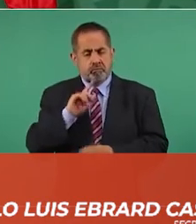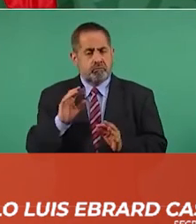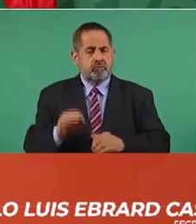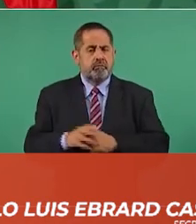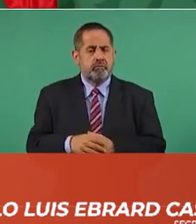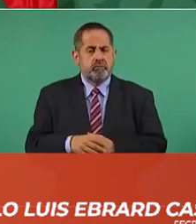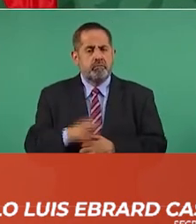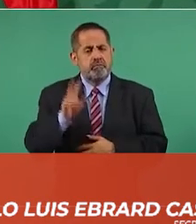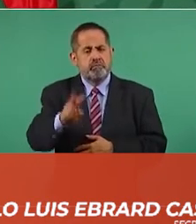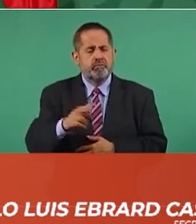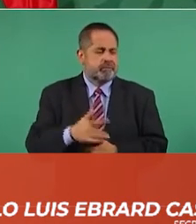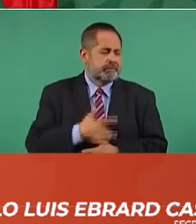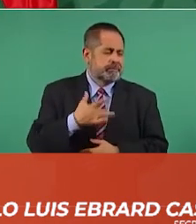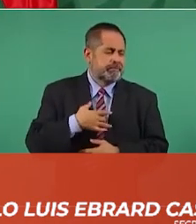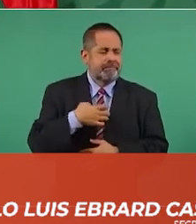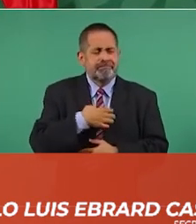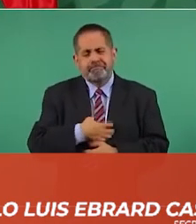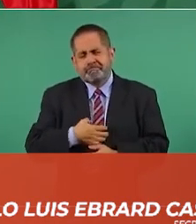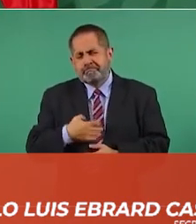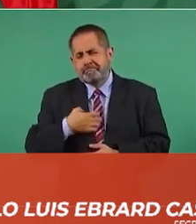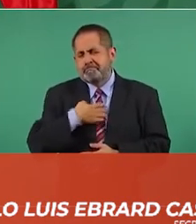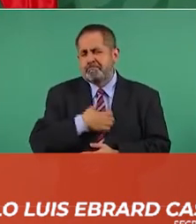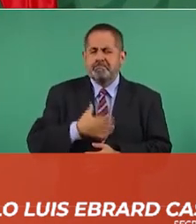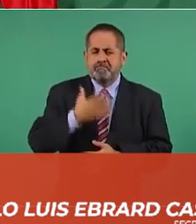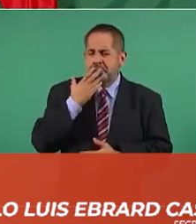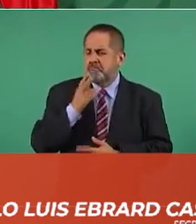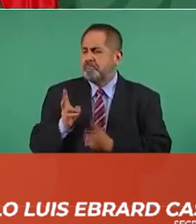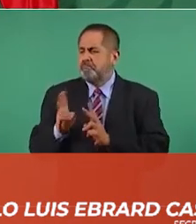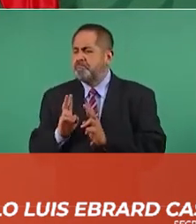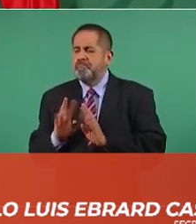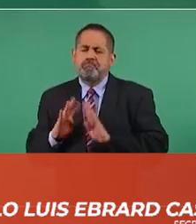y me sentí muy contento porque